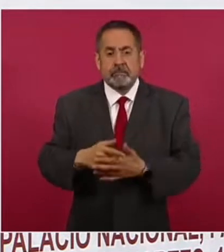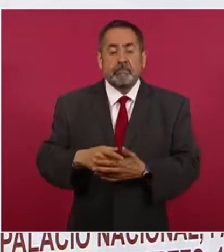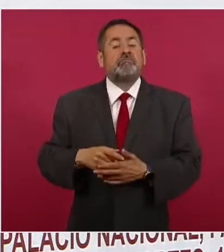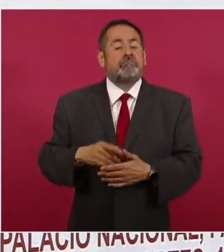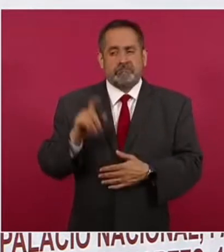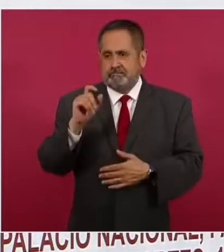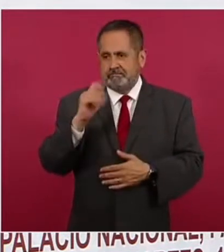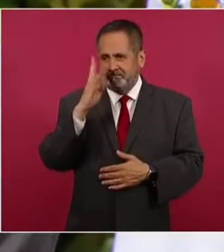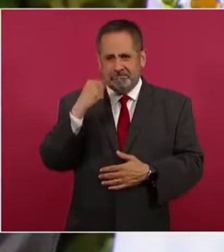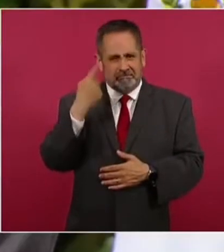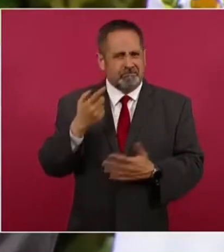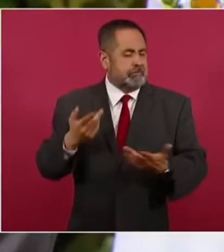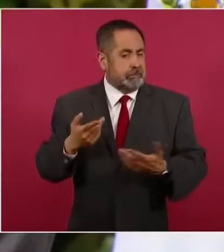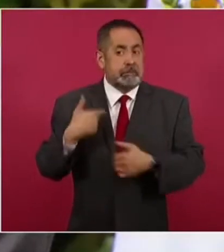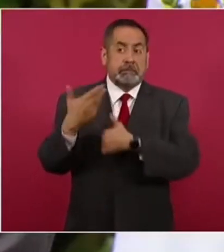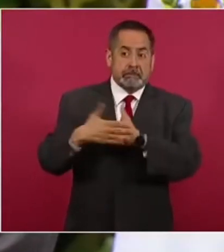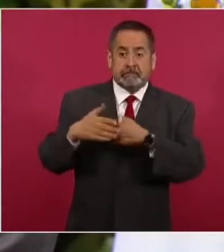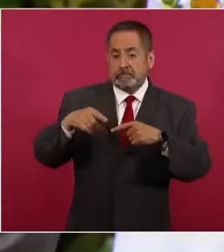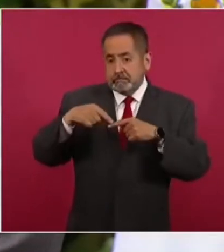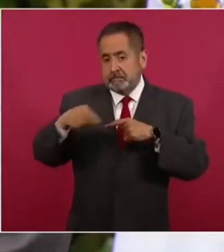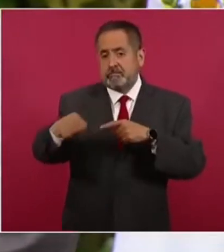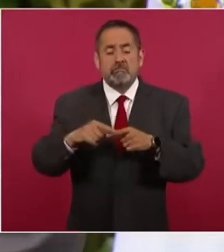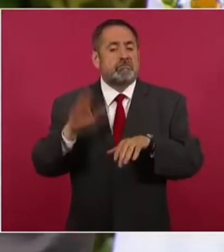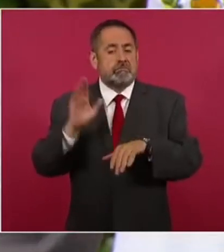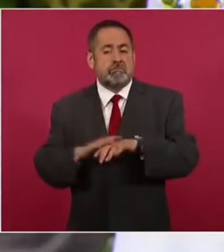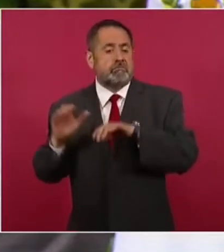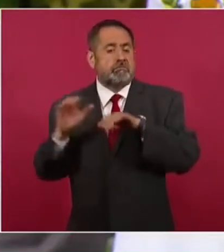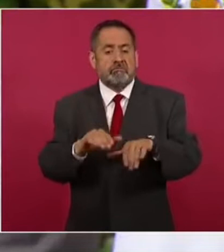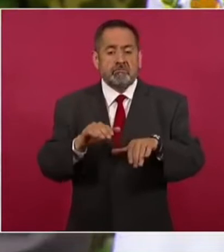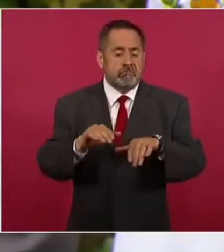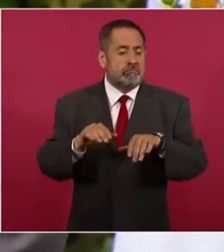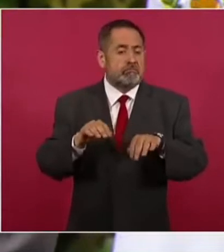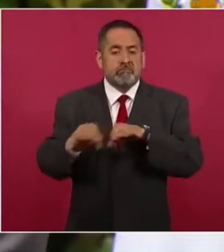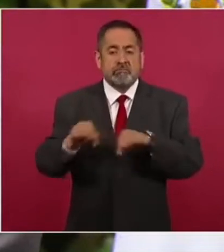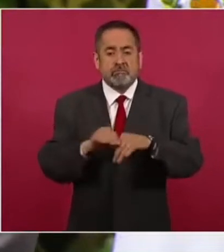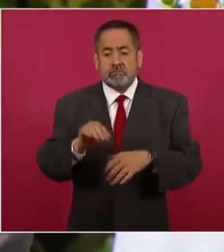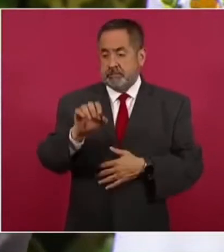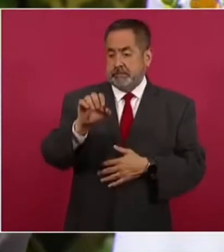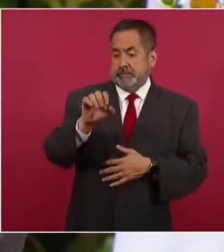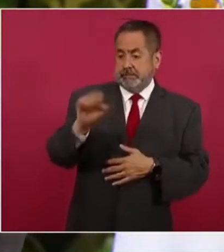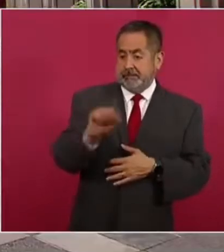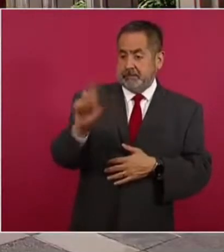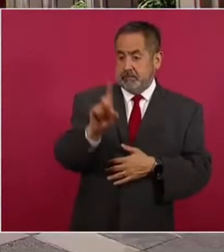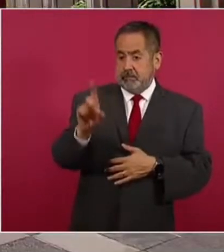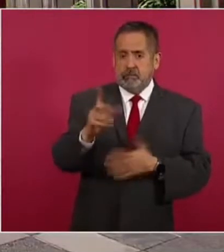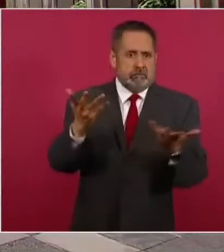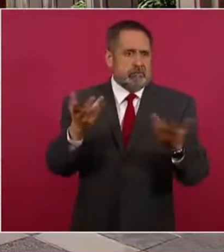médicos en los centros de salud, también los fines de semana, que se enferma también la gente